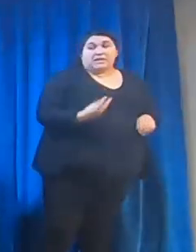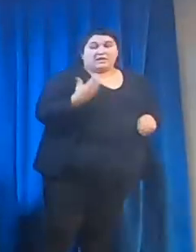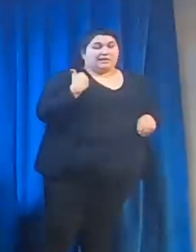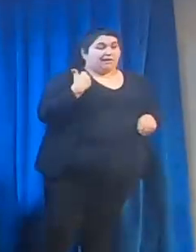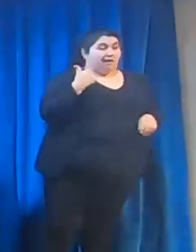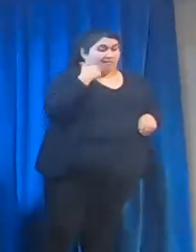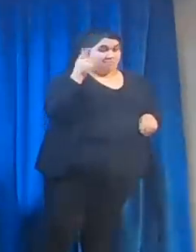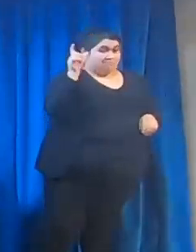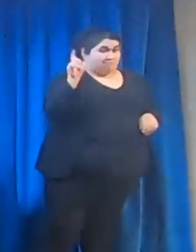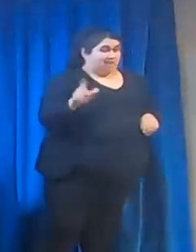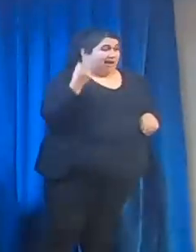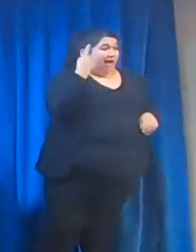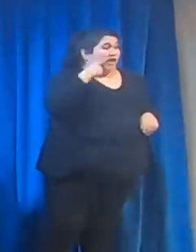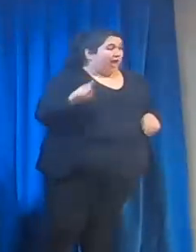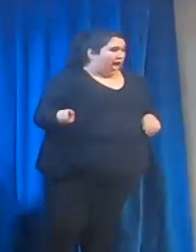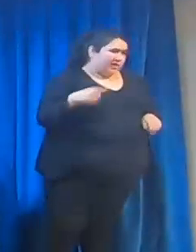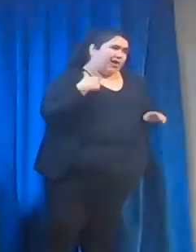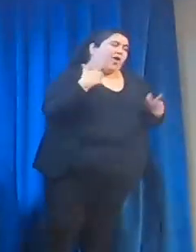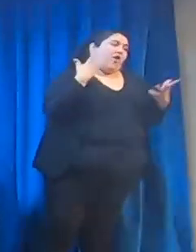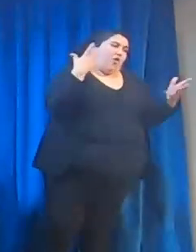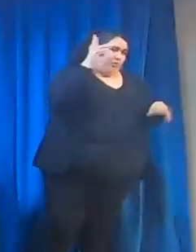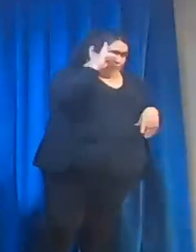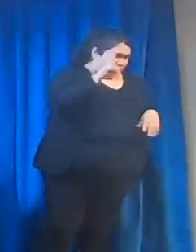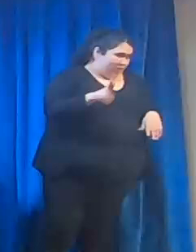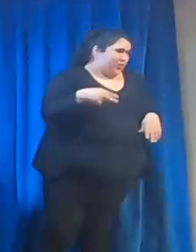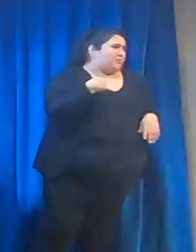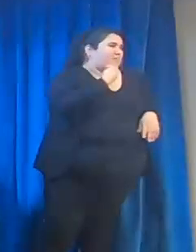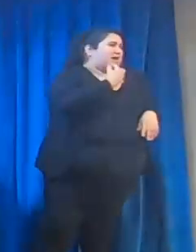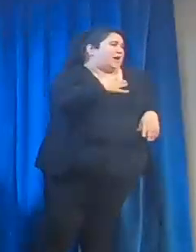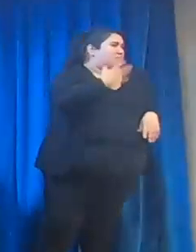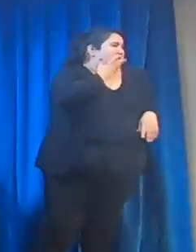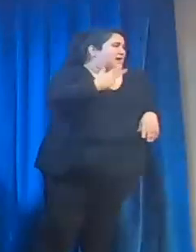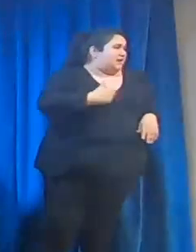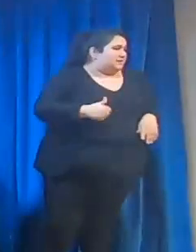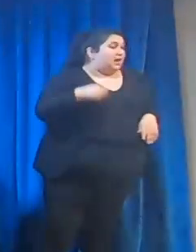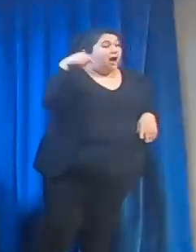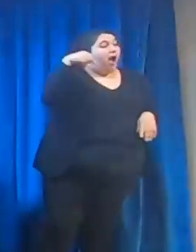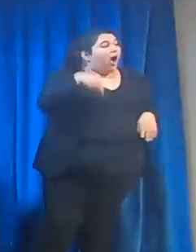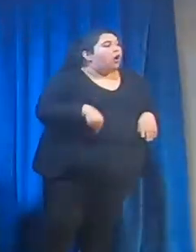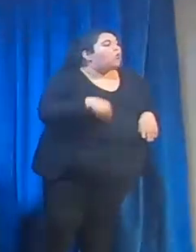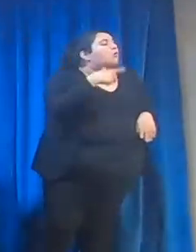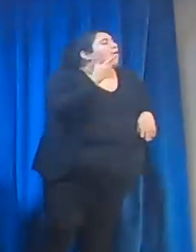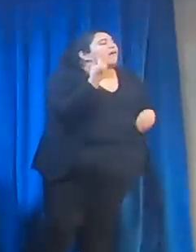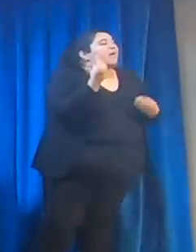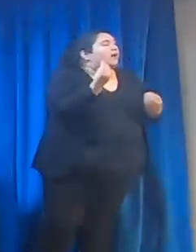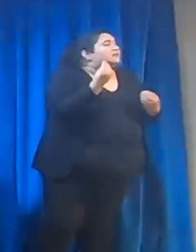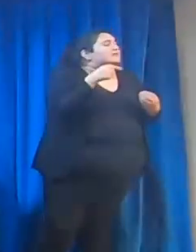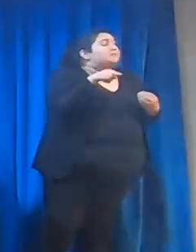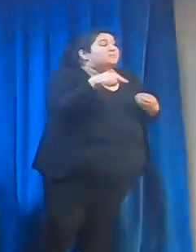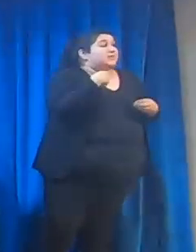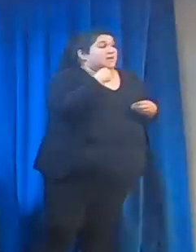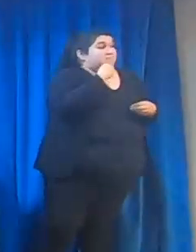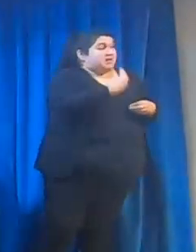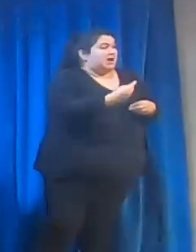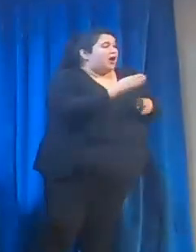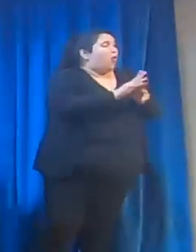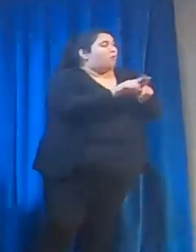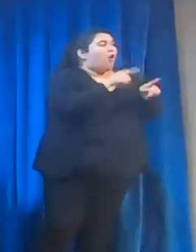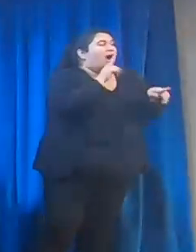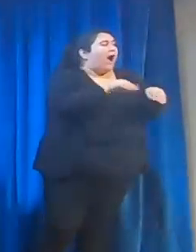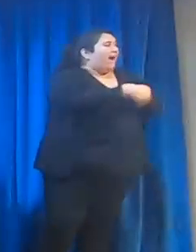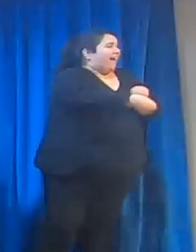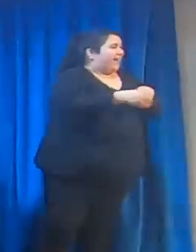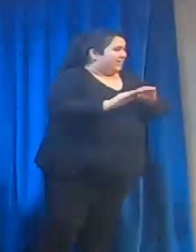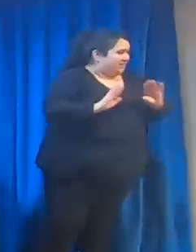rara, con todo el respeto que me tenga, me encanta, pero Catalina es hacker ahora. Catalina trabaja en seguridad